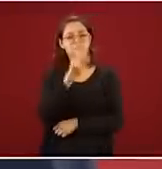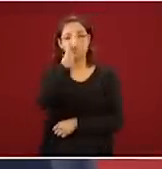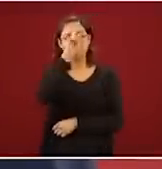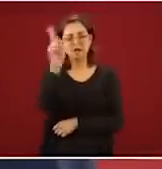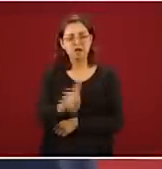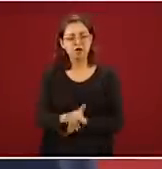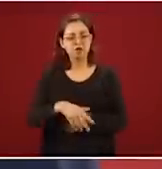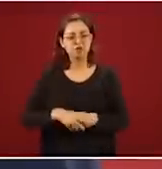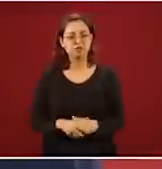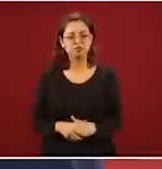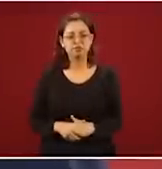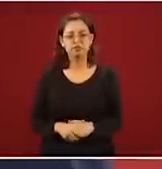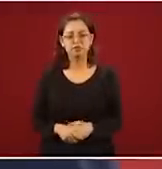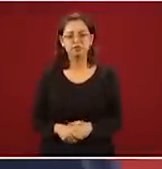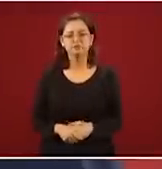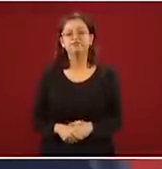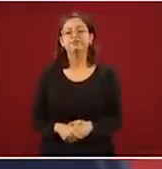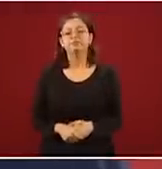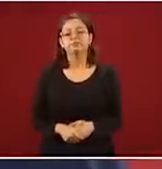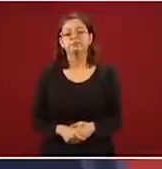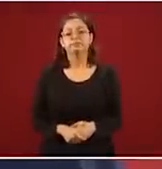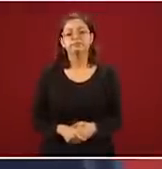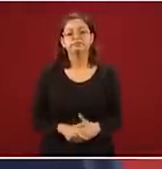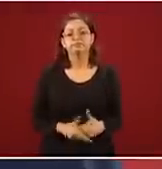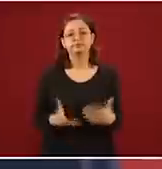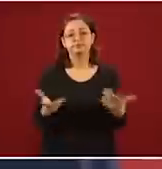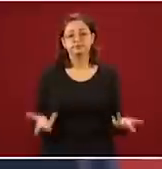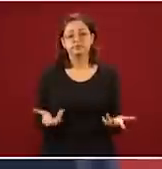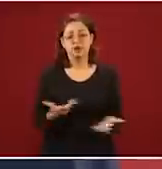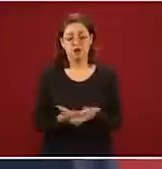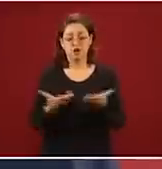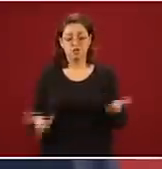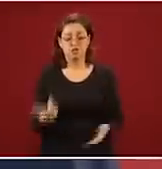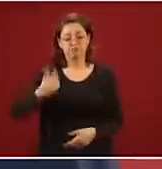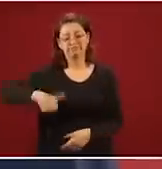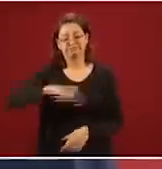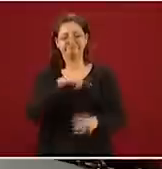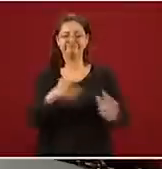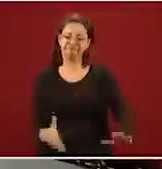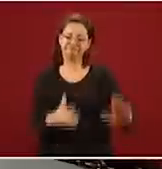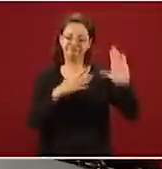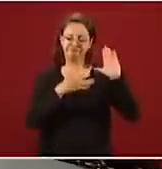Entonces, es un compromiso que tenemos nosotros.